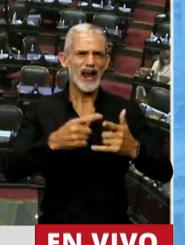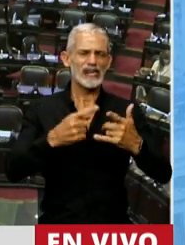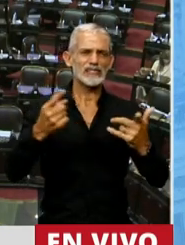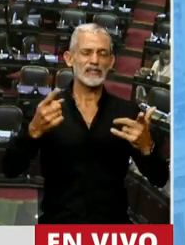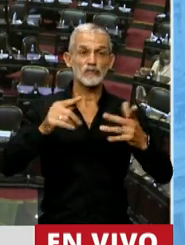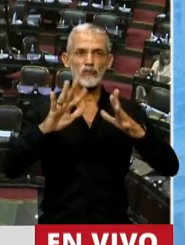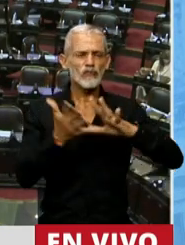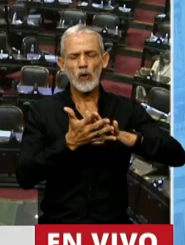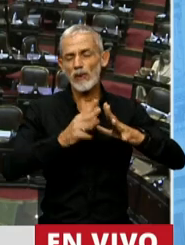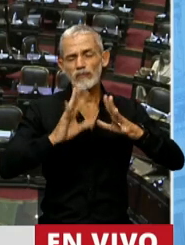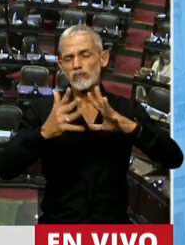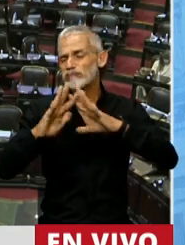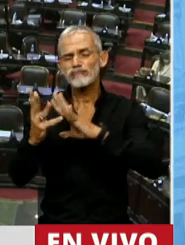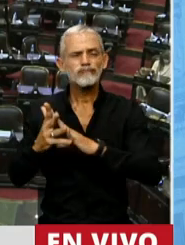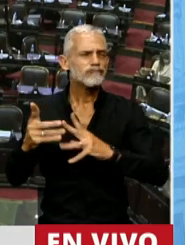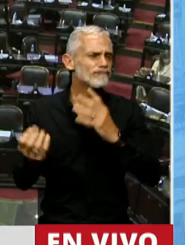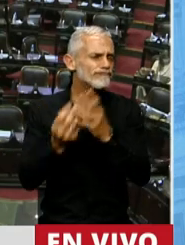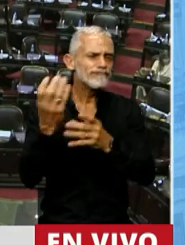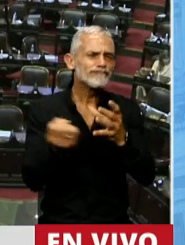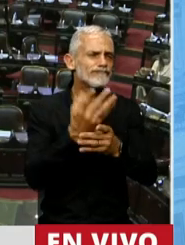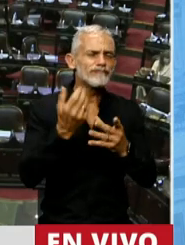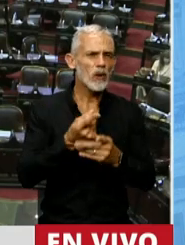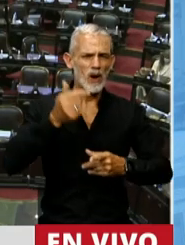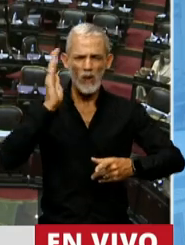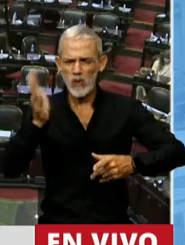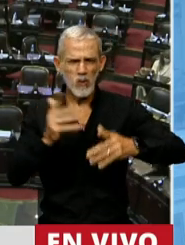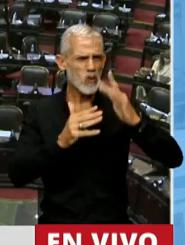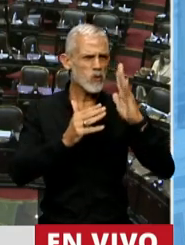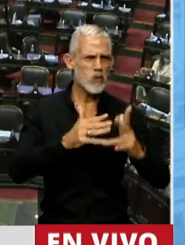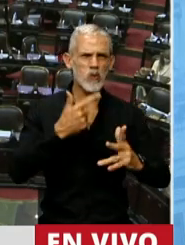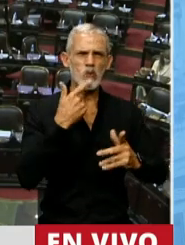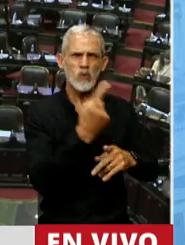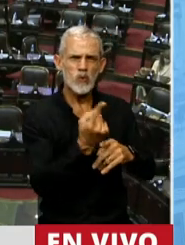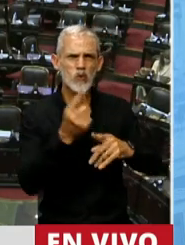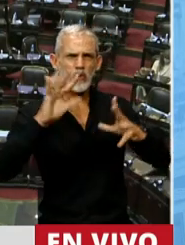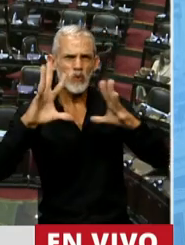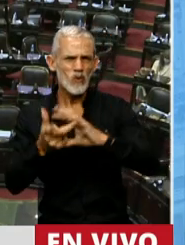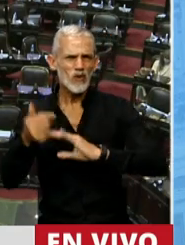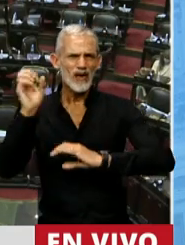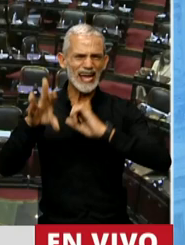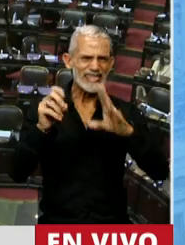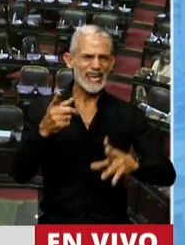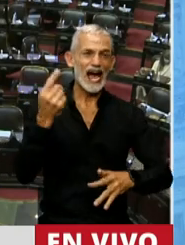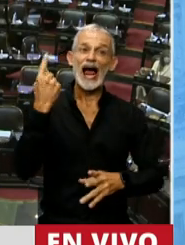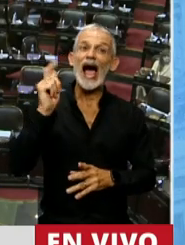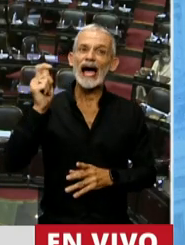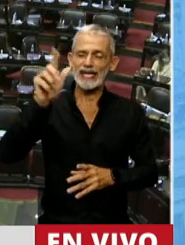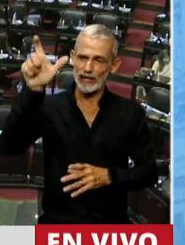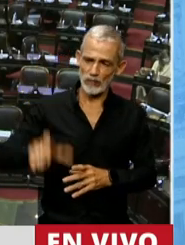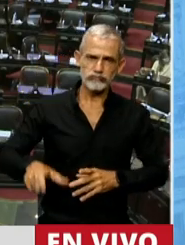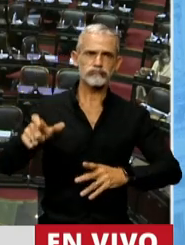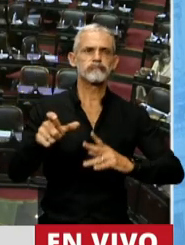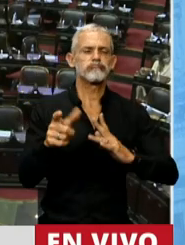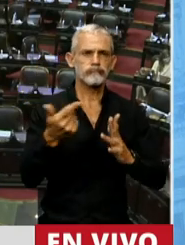cualquier metodología para castigar, para agraviar a quien es una de nuestras referentes,